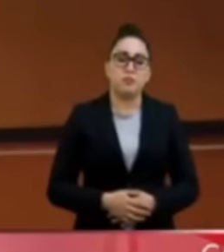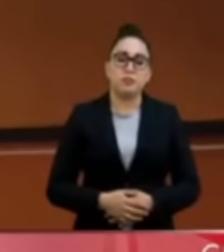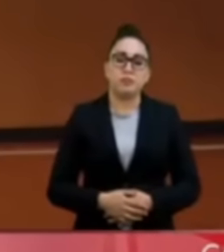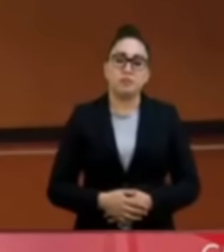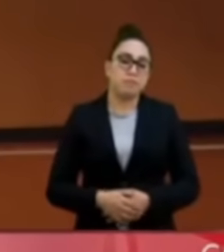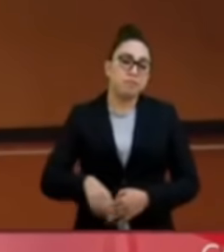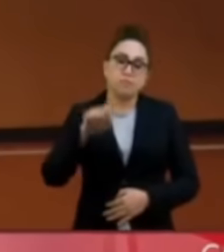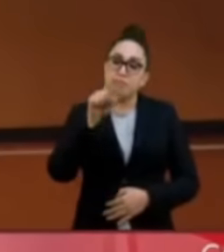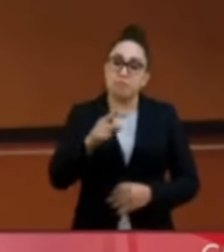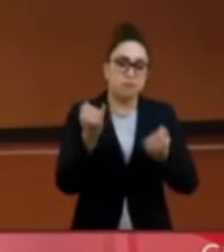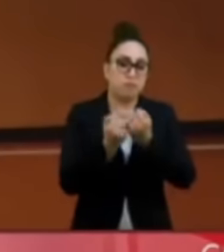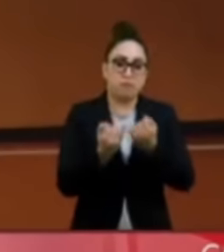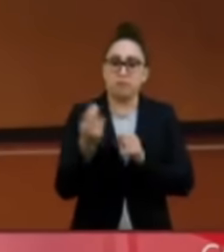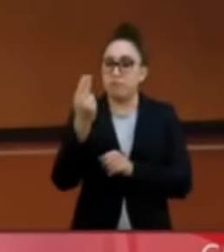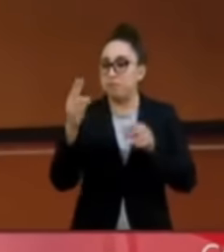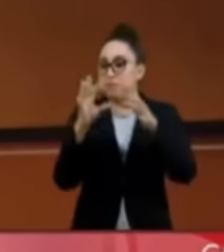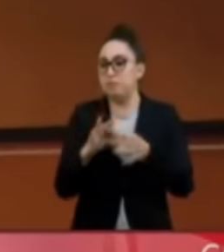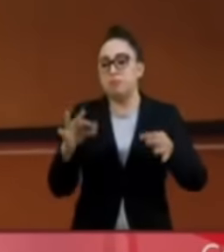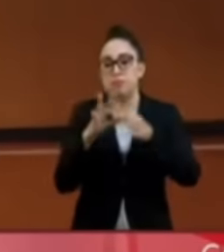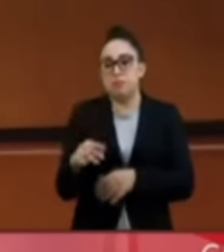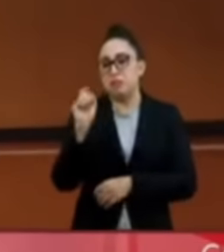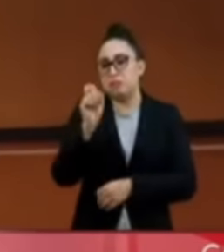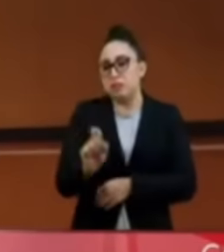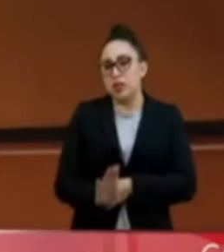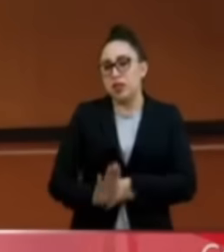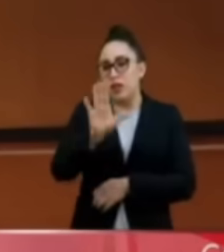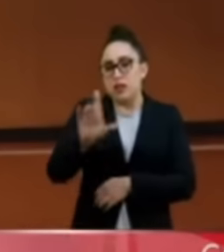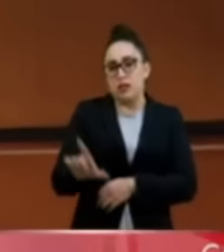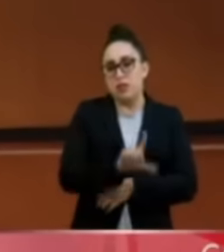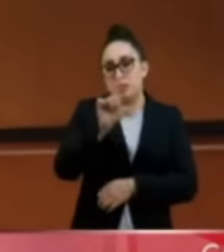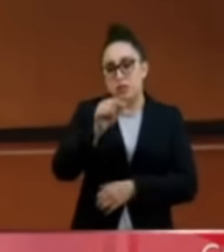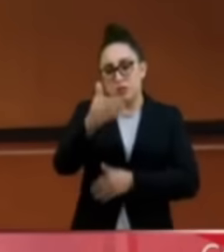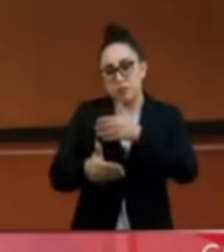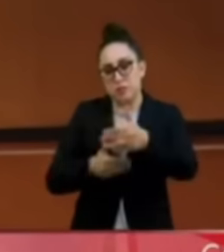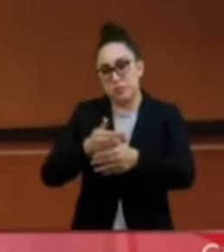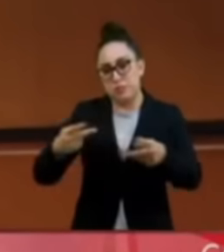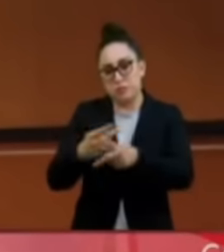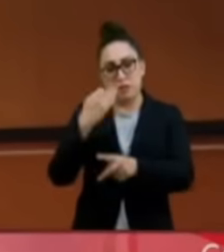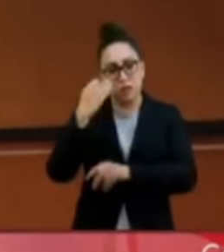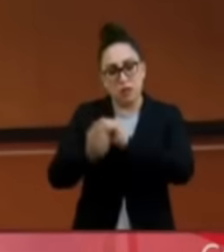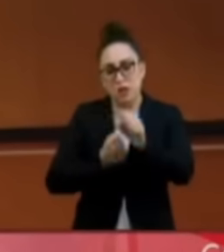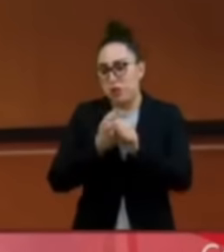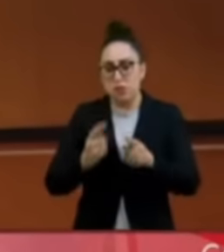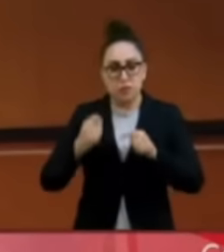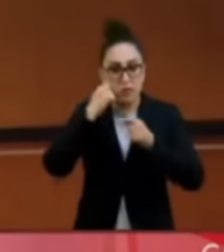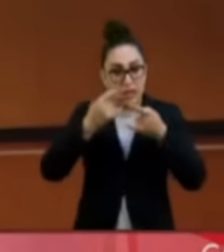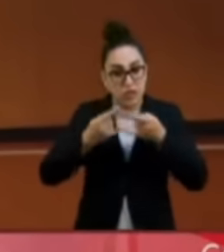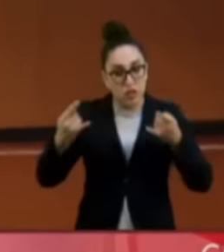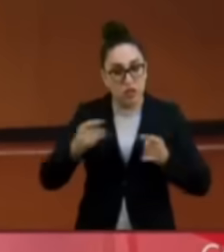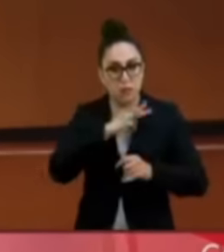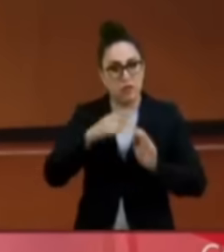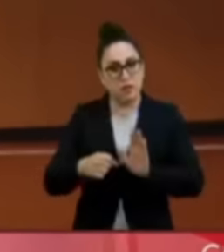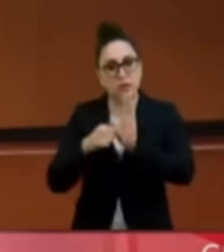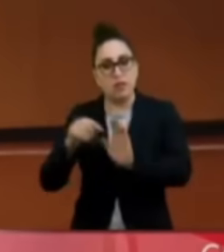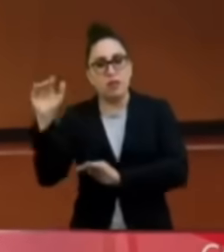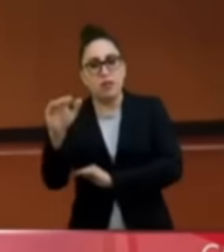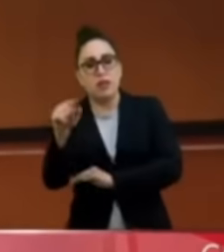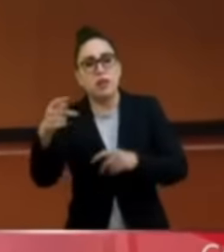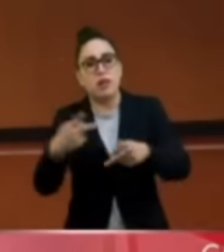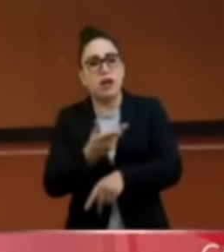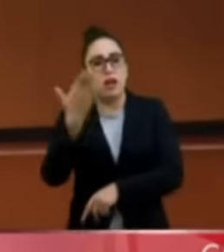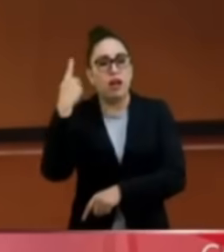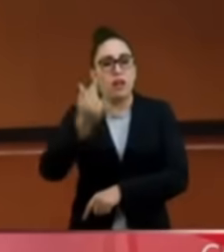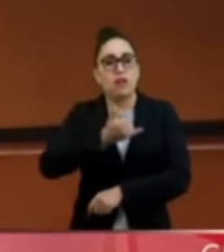demás señalar, porque en algún momento la historia tendrá que hacer su juicio, que lejos de codificar una